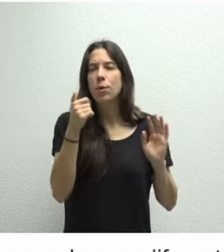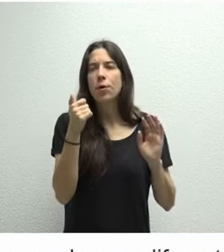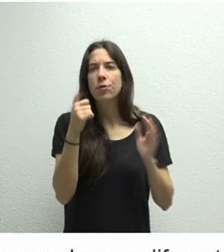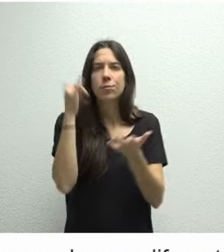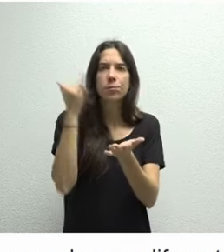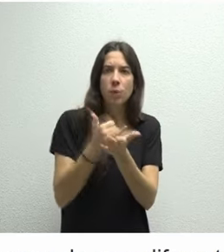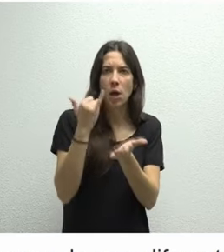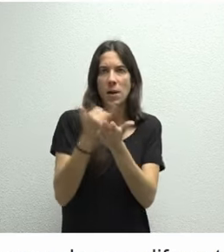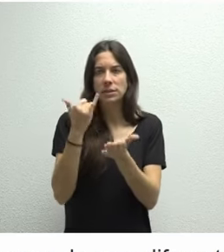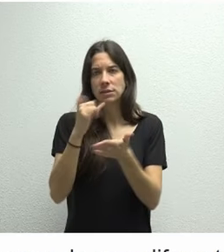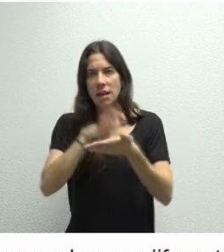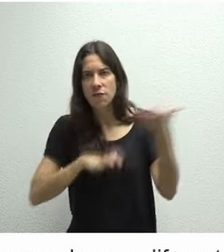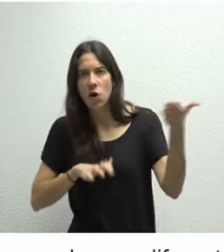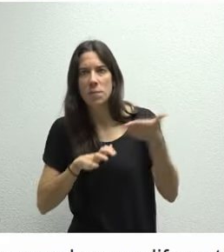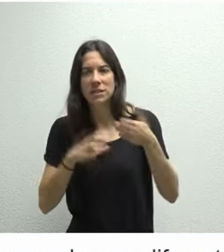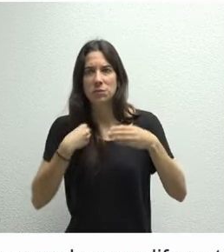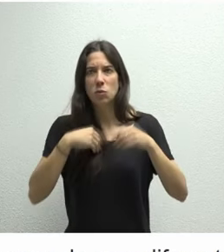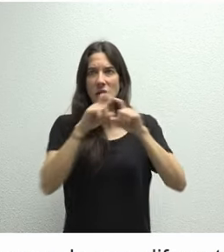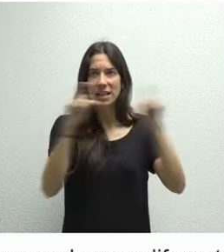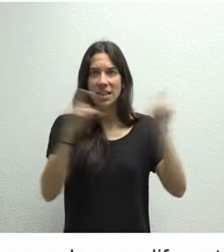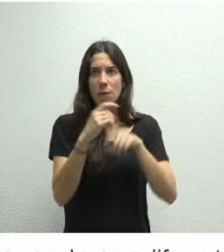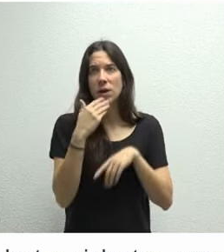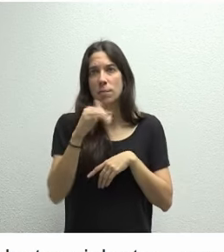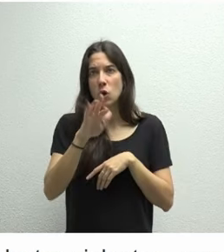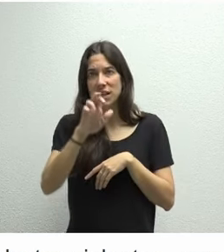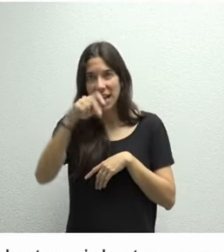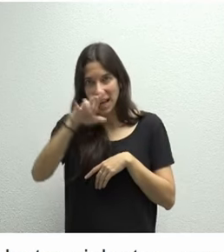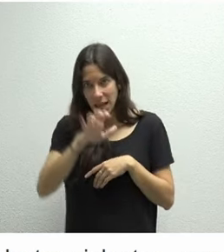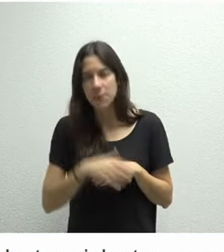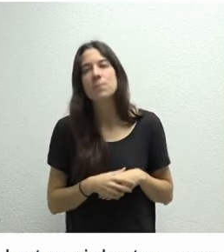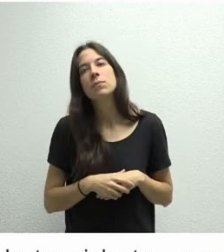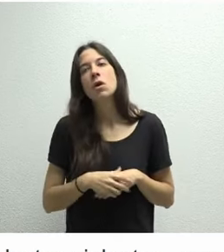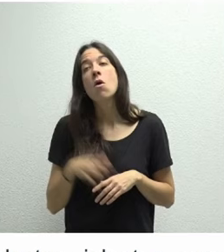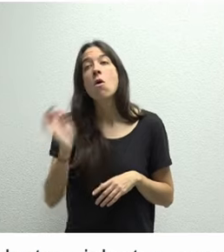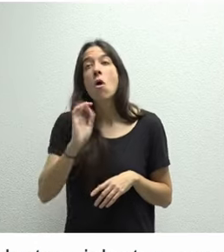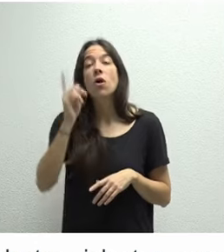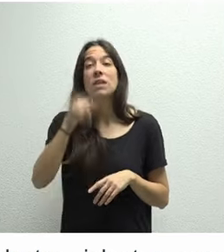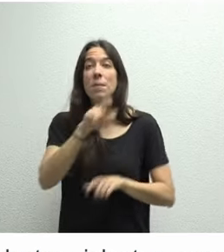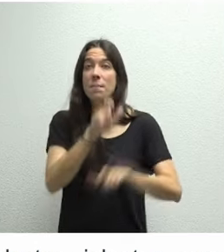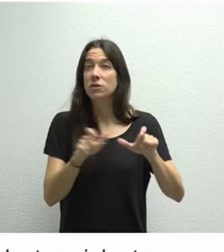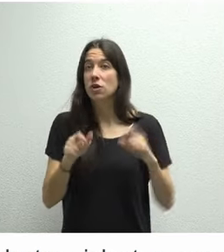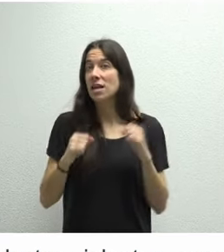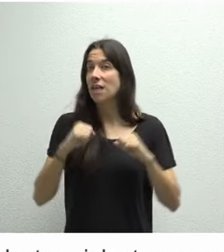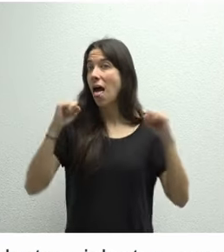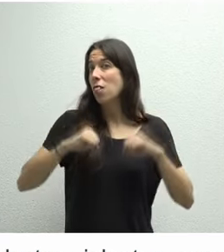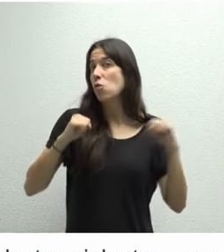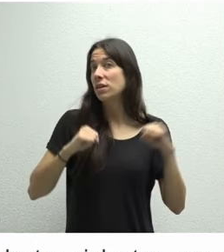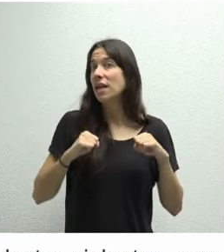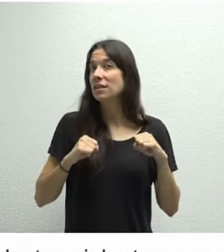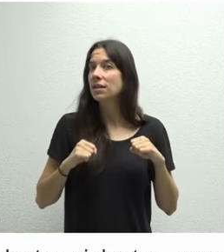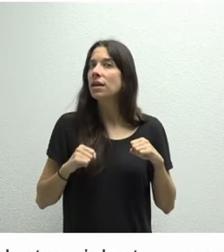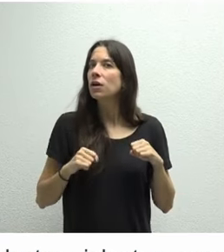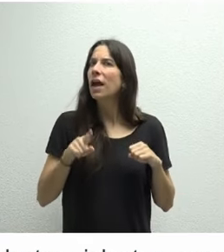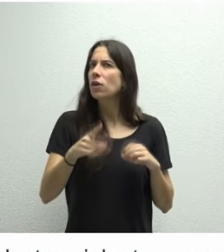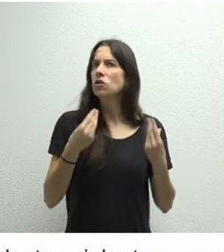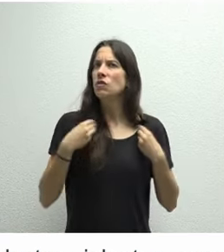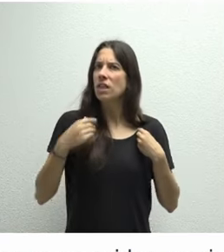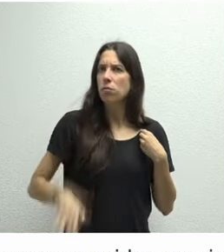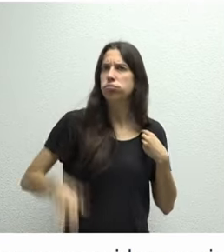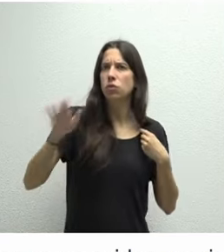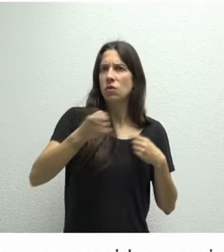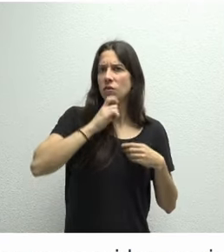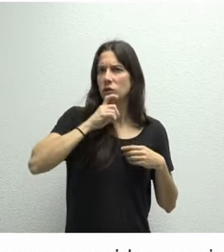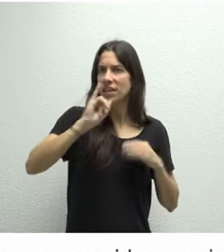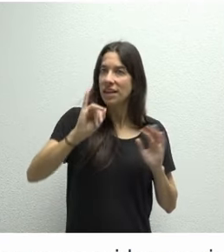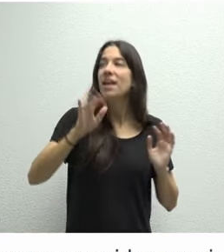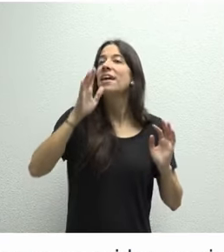de de la entidad como Irene por ejemplo o personas adultas con dificultades toda su vida que que